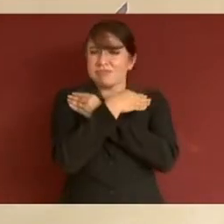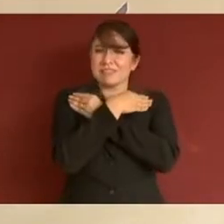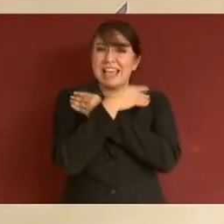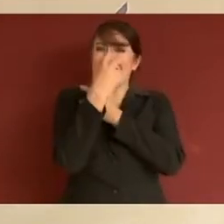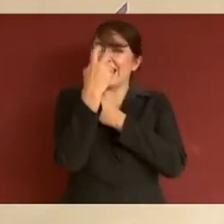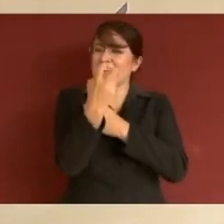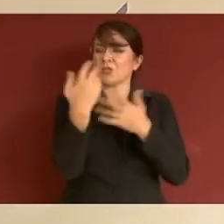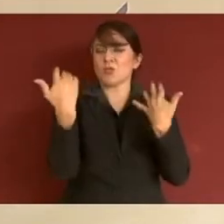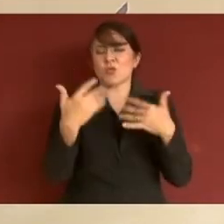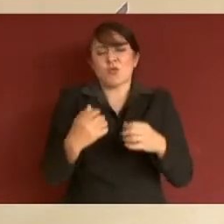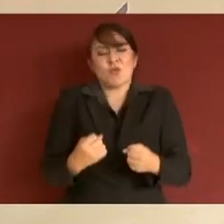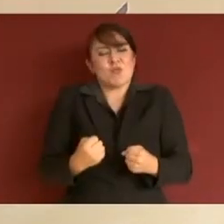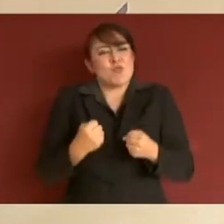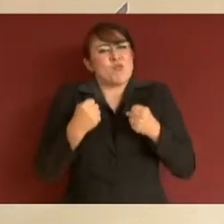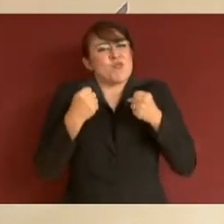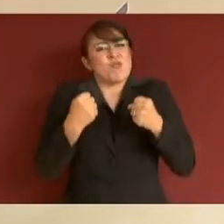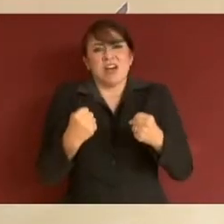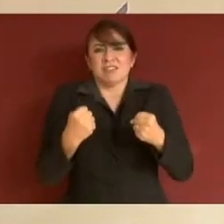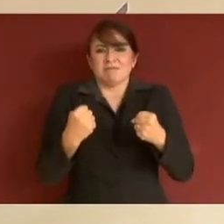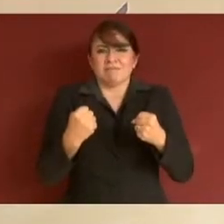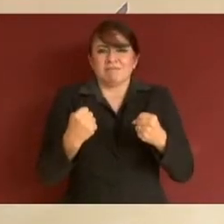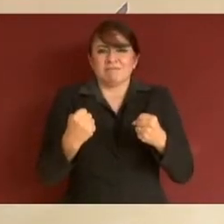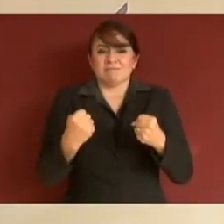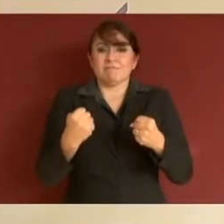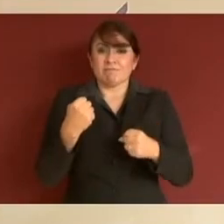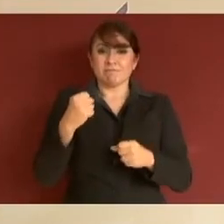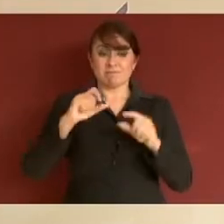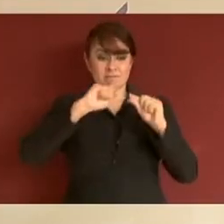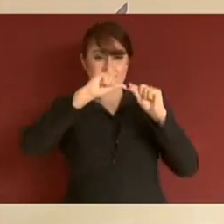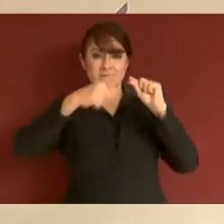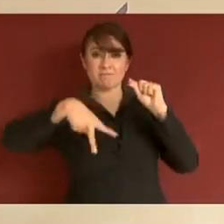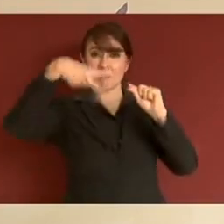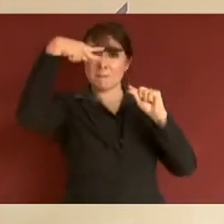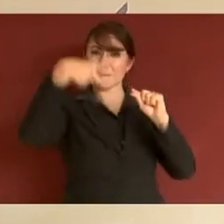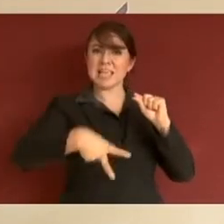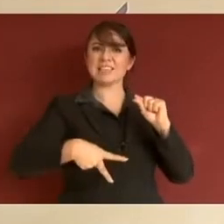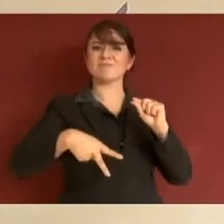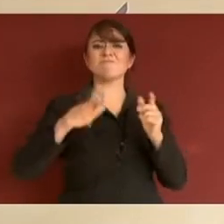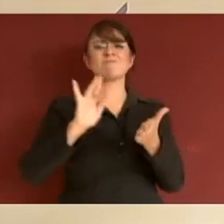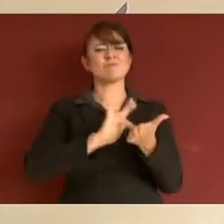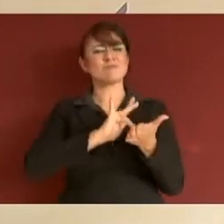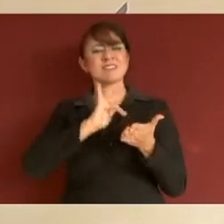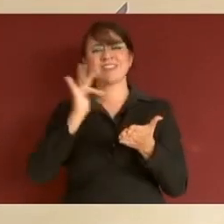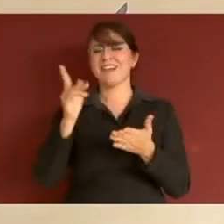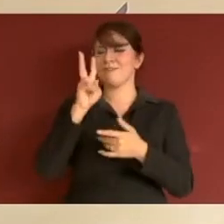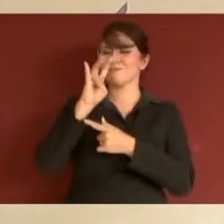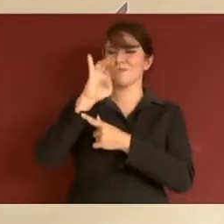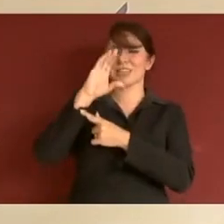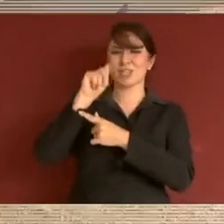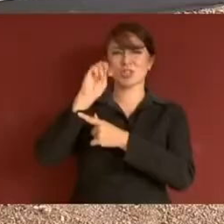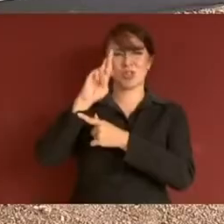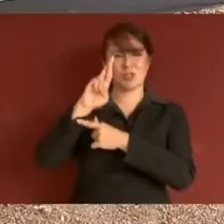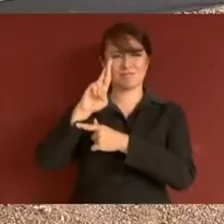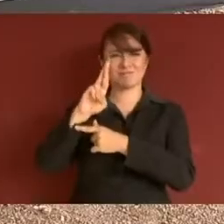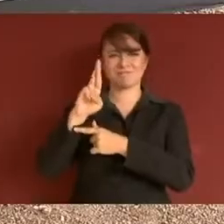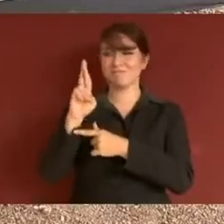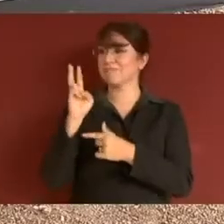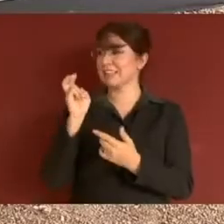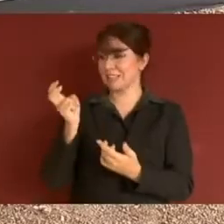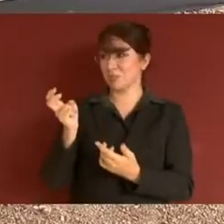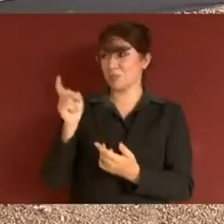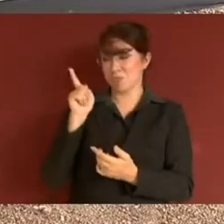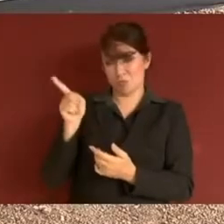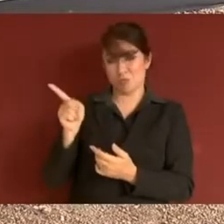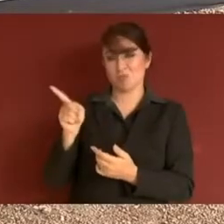Esto fortalece a nuestra patria. Y muchas gracias, Víctor, por todo lo que has